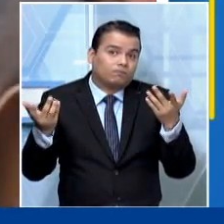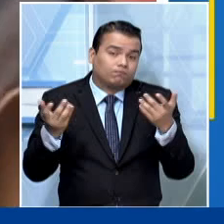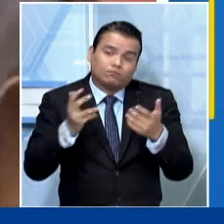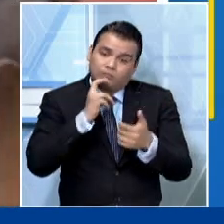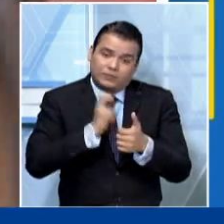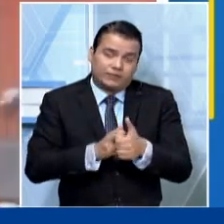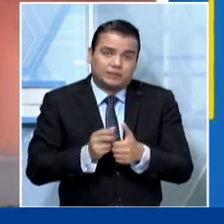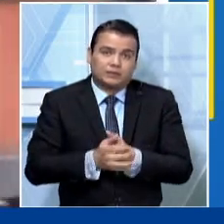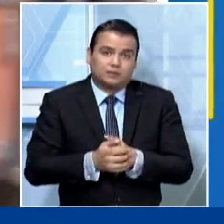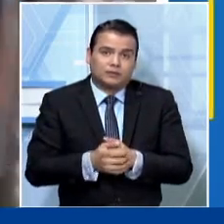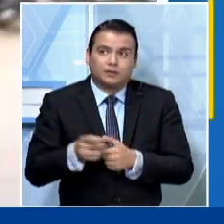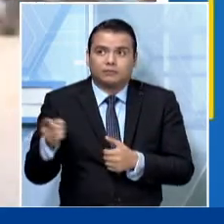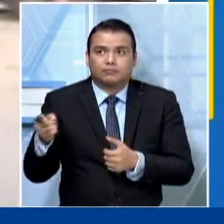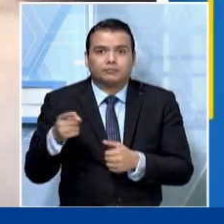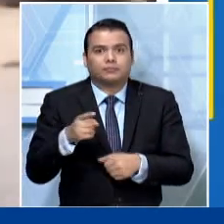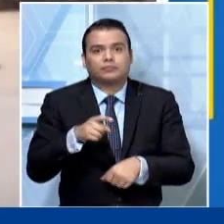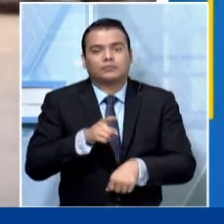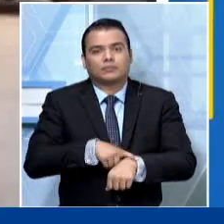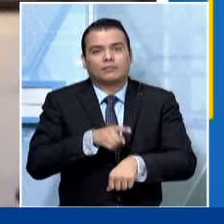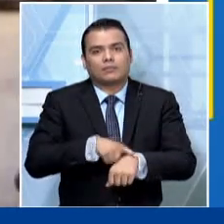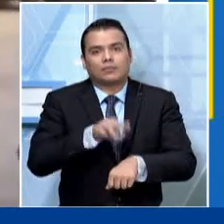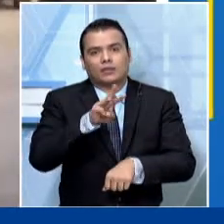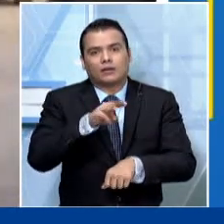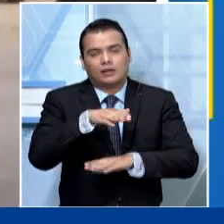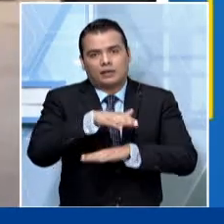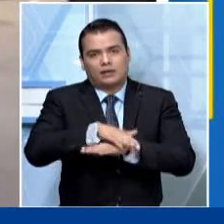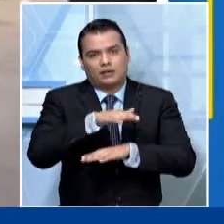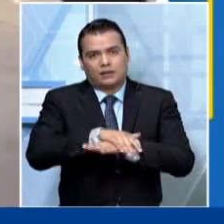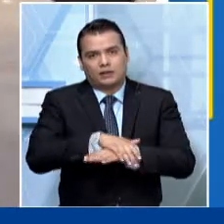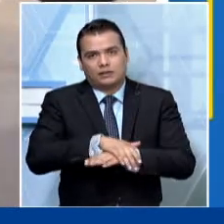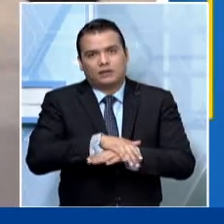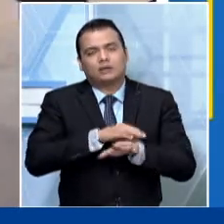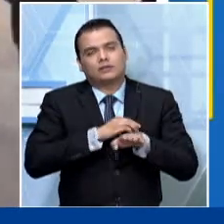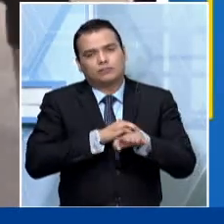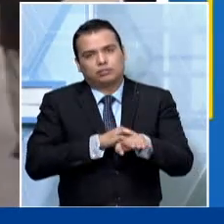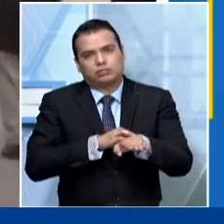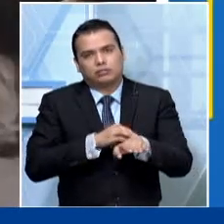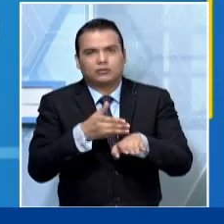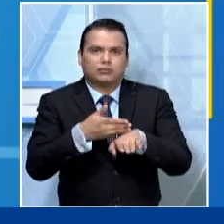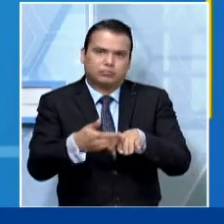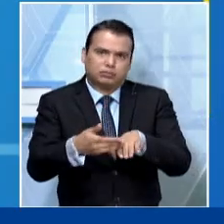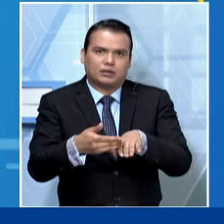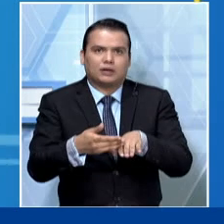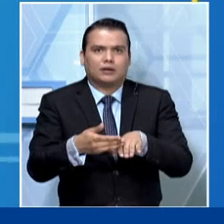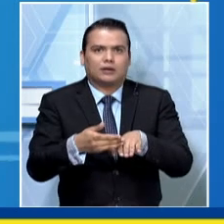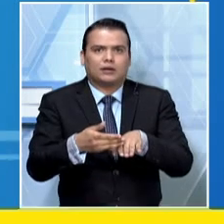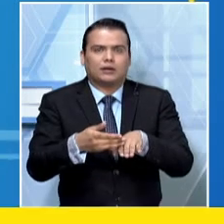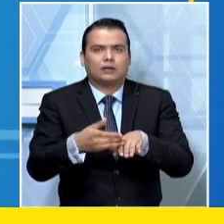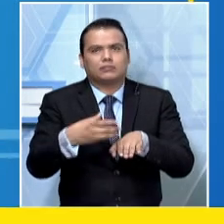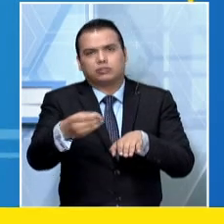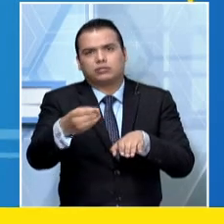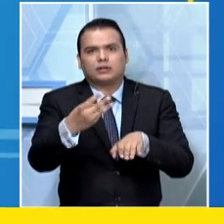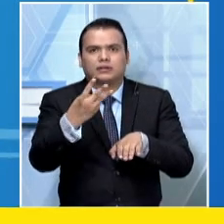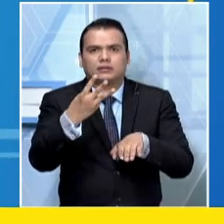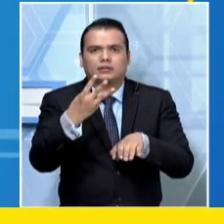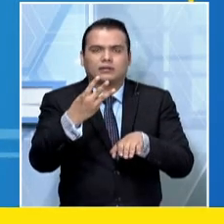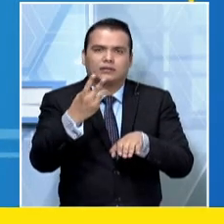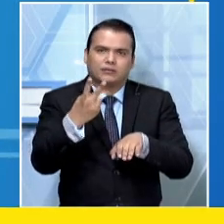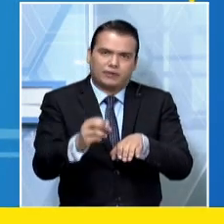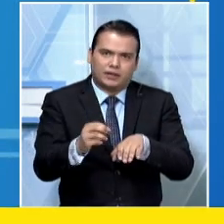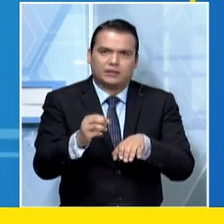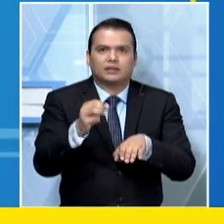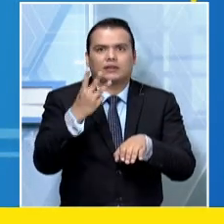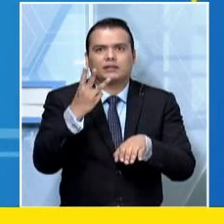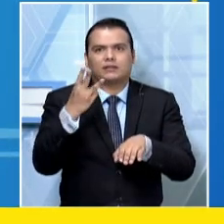Si un transporte sale a las 3 de la tarde, no sale a las 3, sino que sale a las 3 y 20, 3 y media de la tarde. Y esto pues